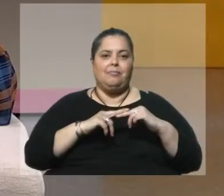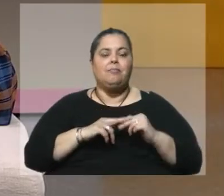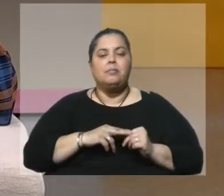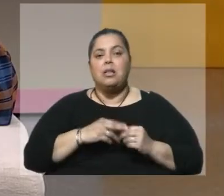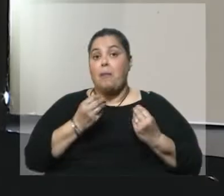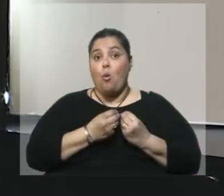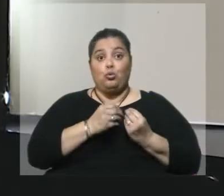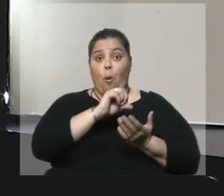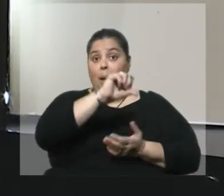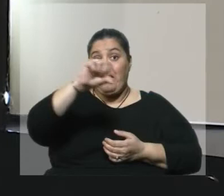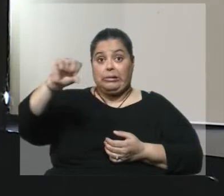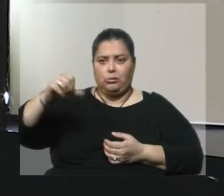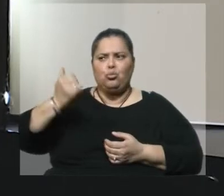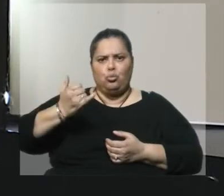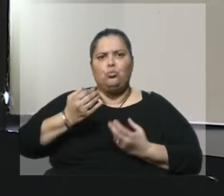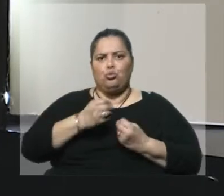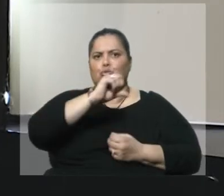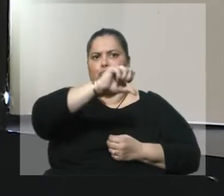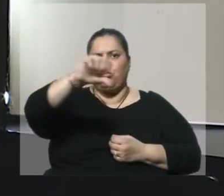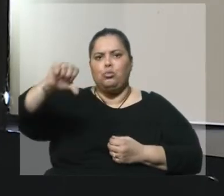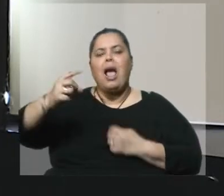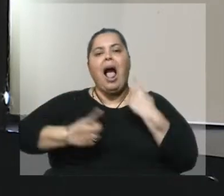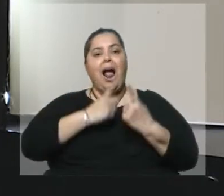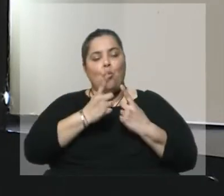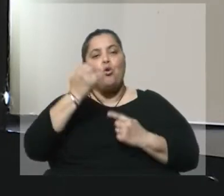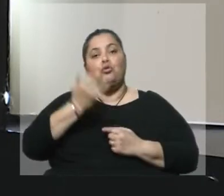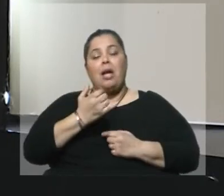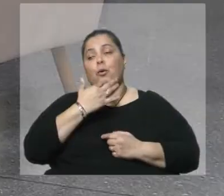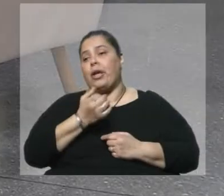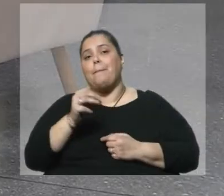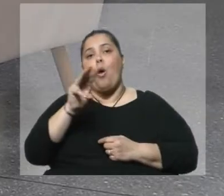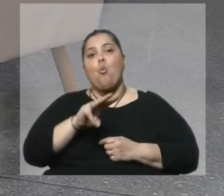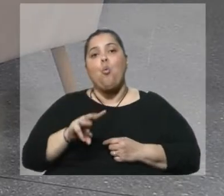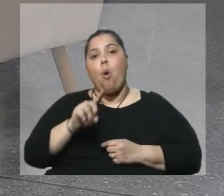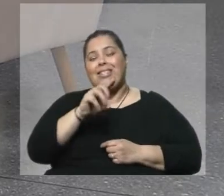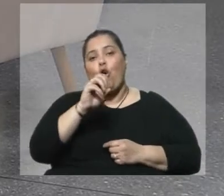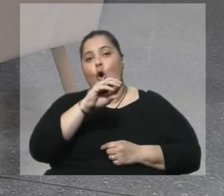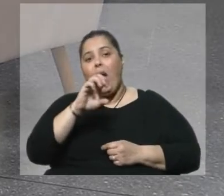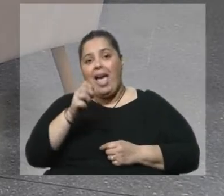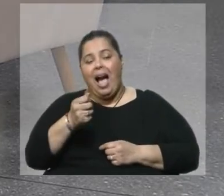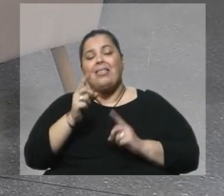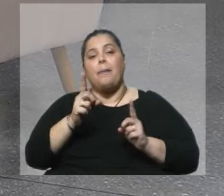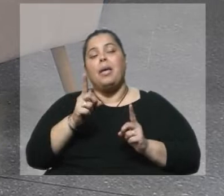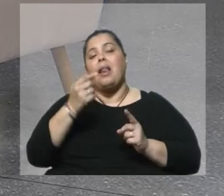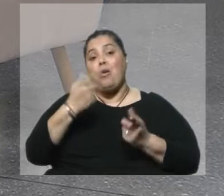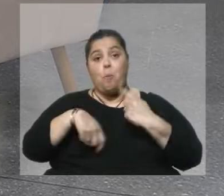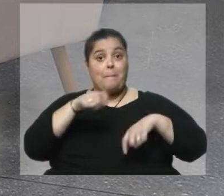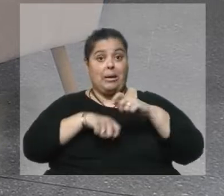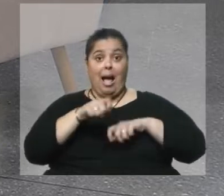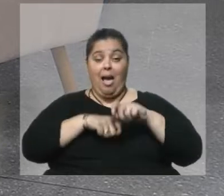algunos lugares con tu obra fija, por ejemplo en la OEA, en Washington. Sí, también. Sí, tengo un mercado